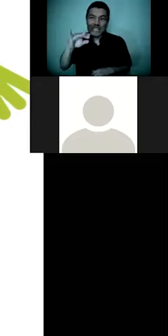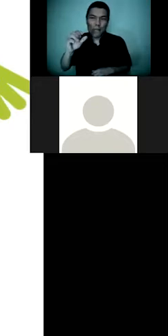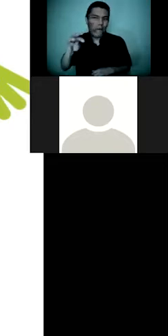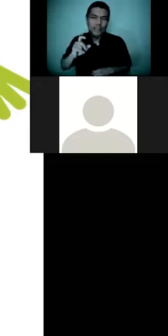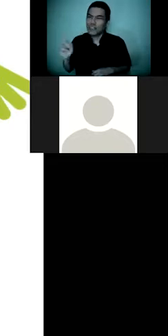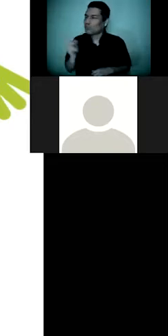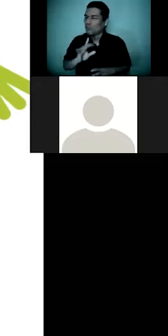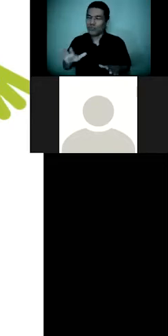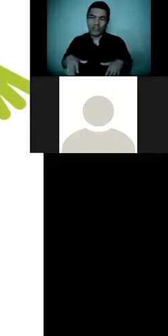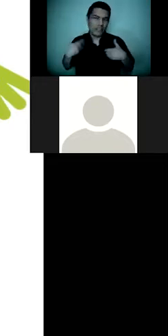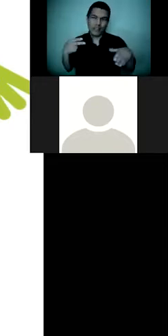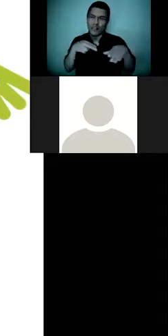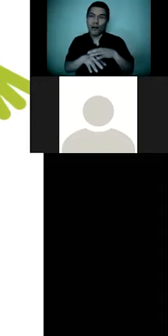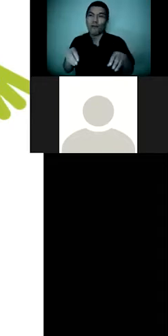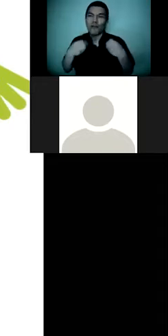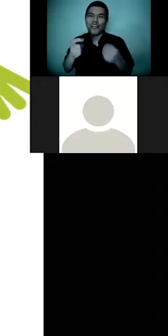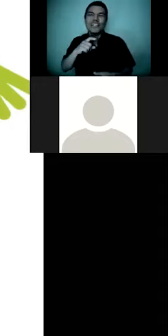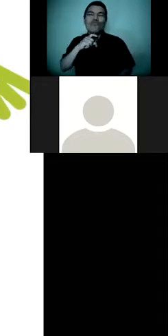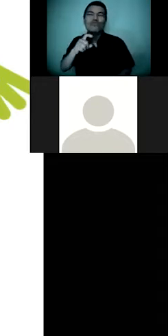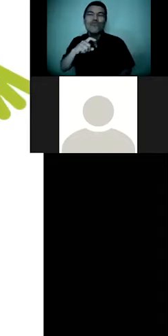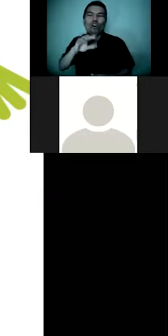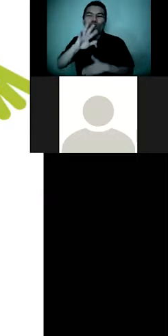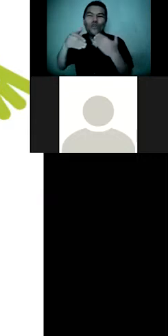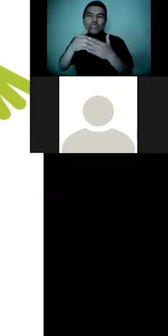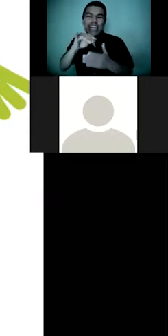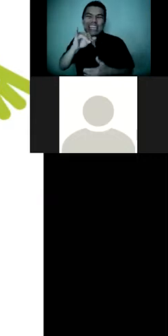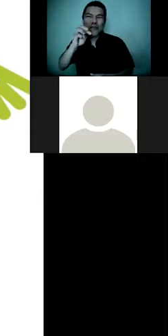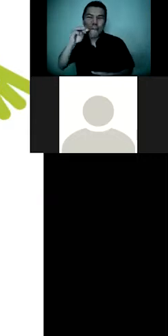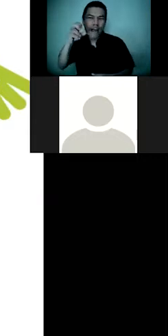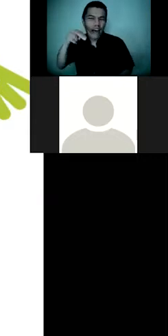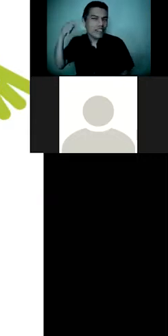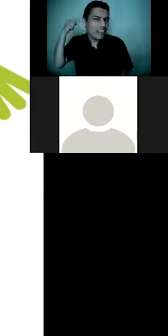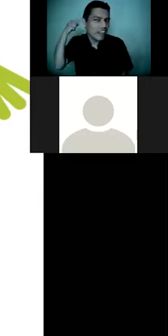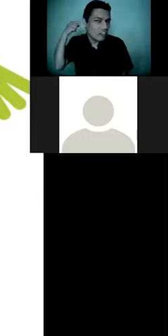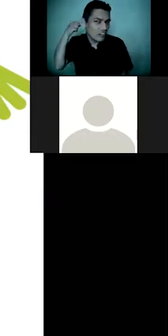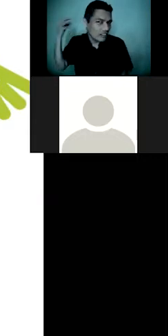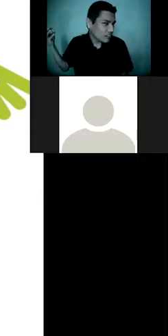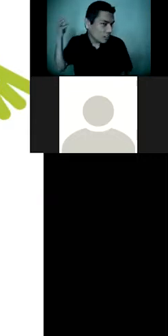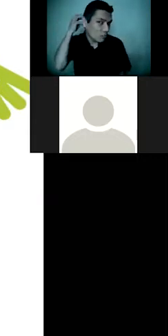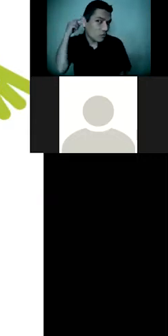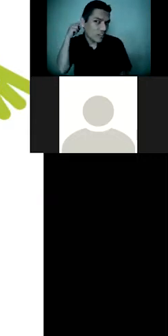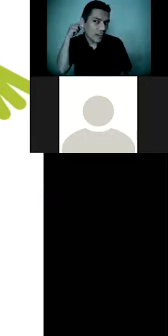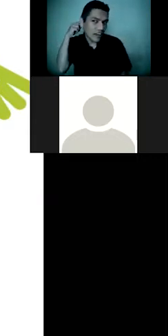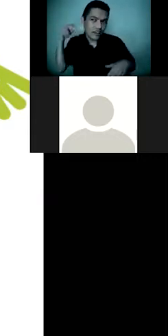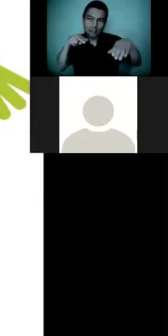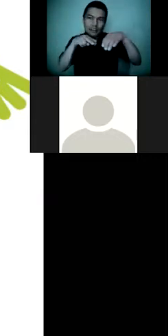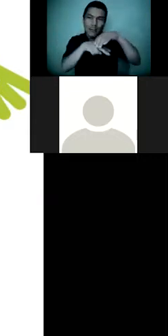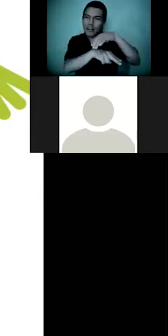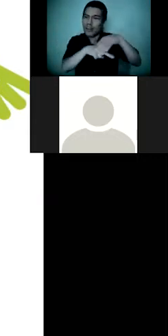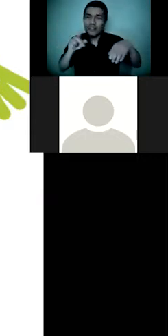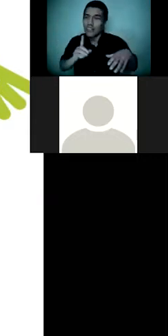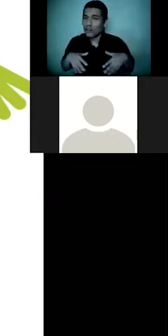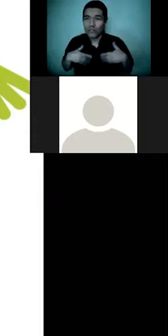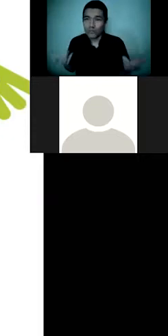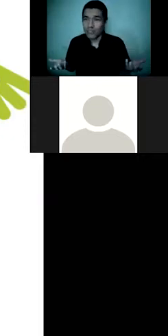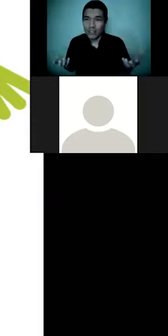magnética. No puede, dice. ¿Por qué? Porque tiene problemas con los metales que la persona tiene